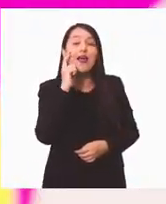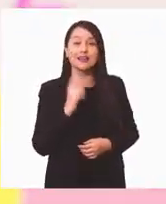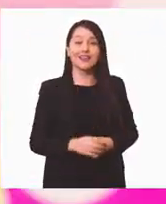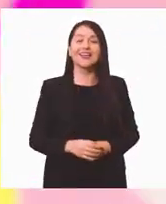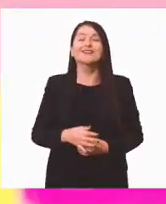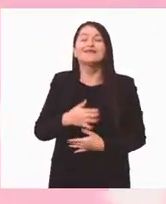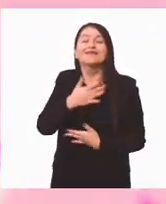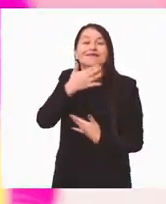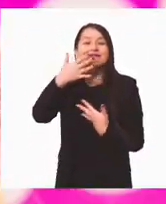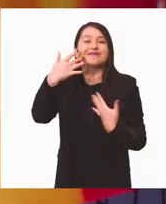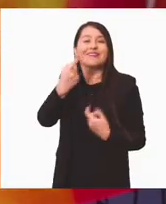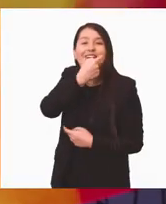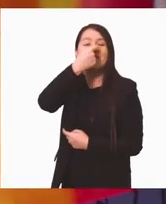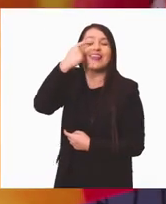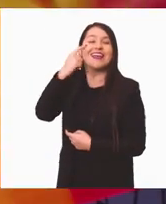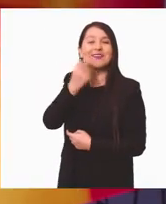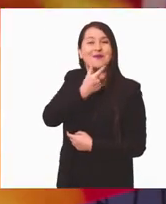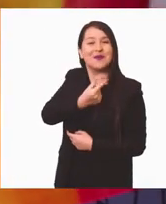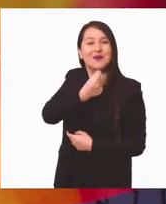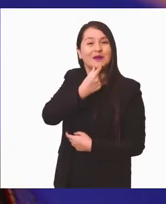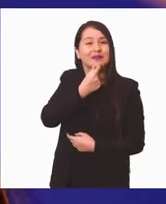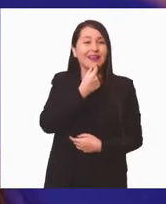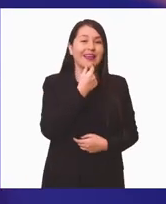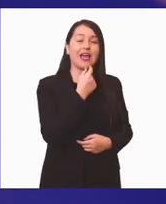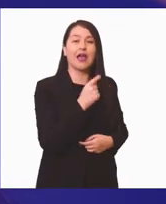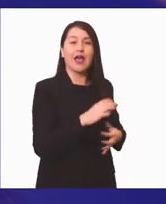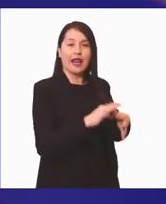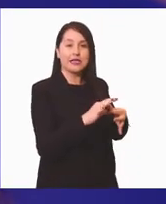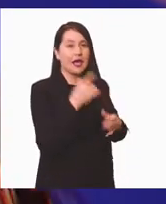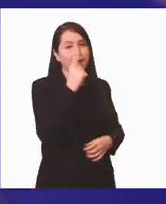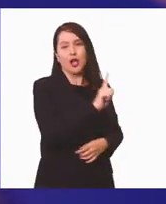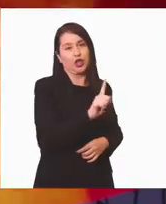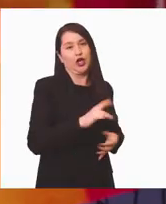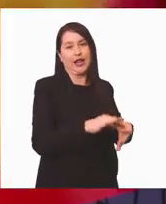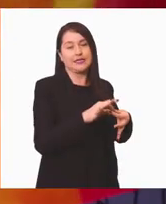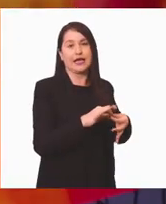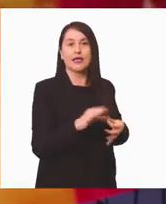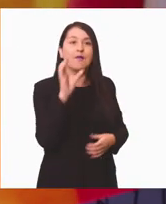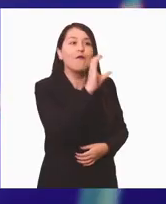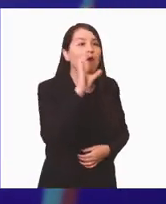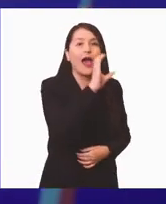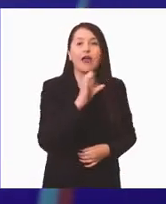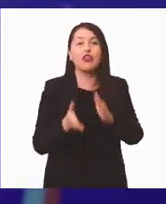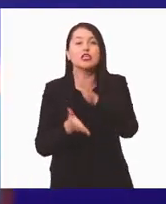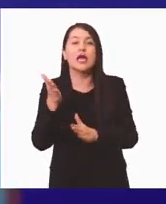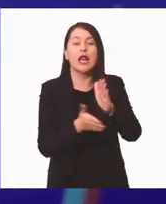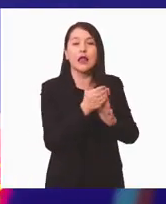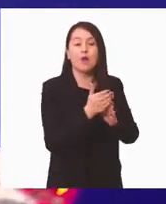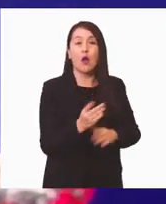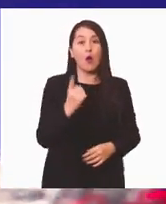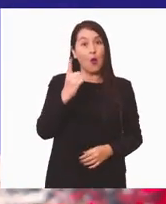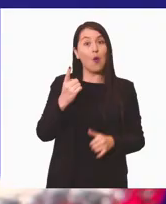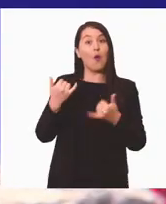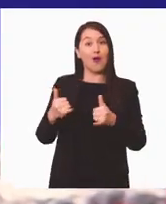Me encantan las fresas frescas. Gracias, pero no gracias. En realidad, andamos buscando la salida de este lugar. Solo hay un juguete